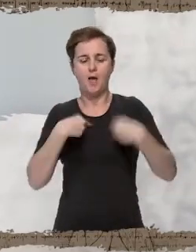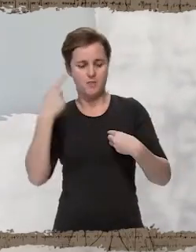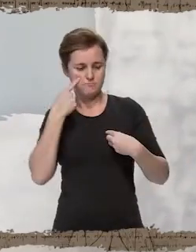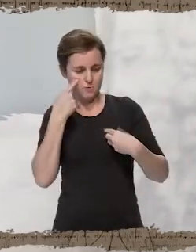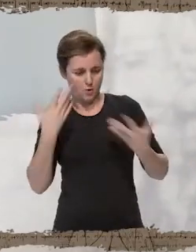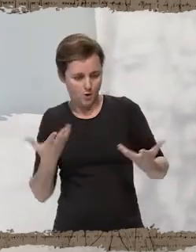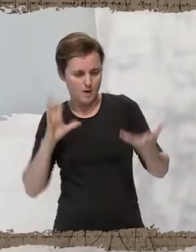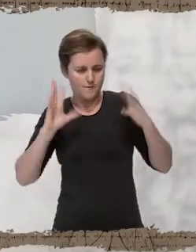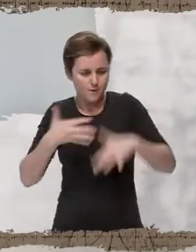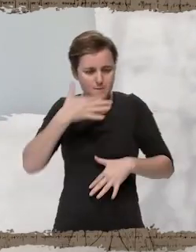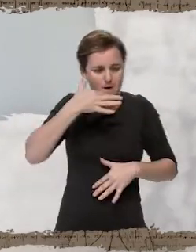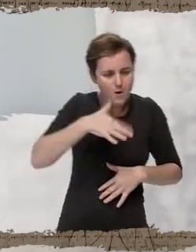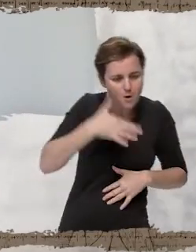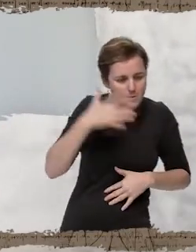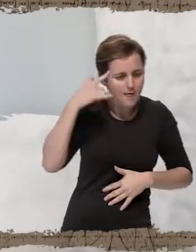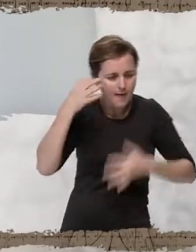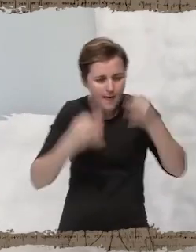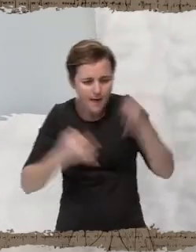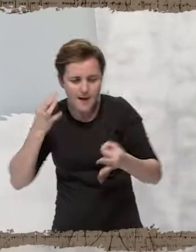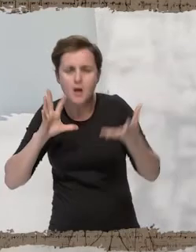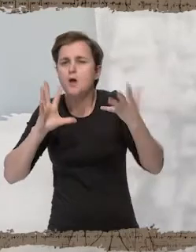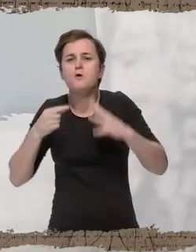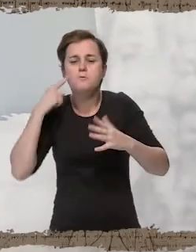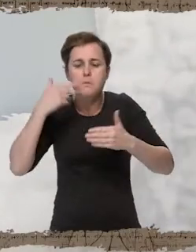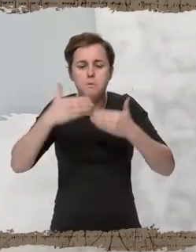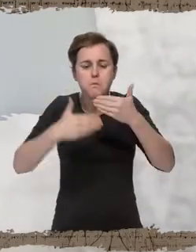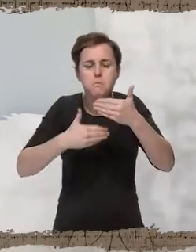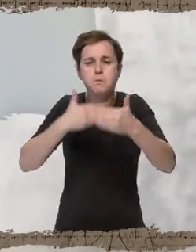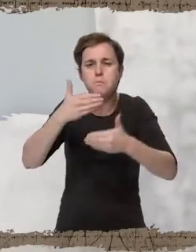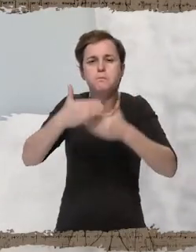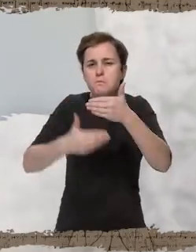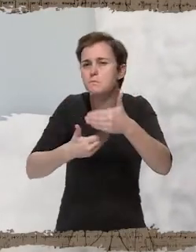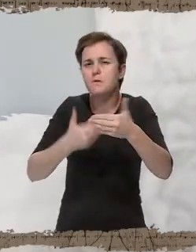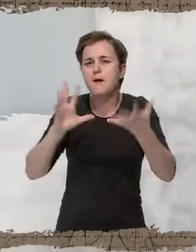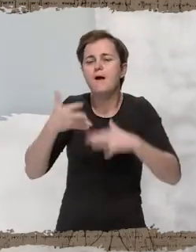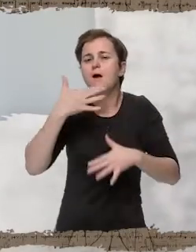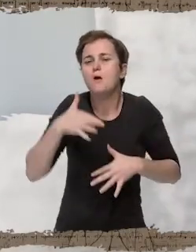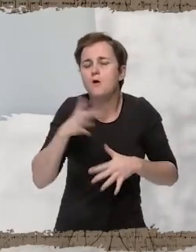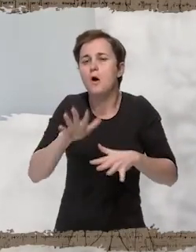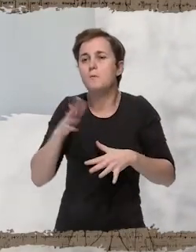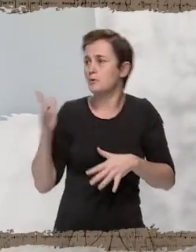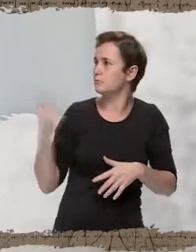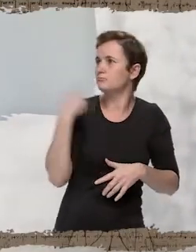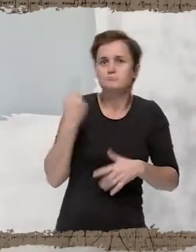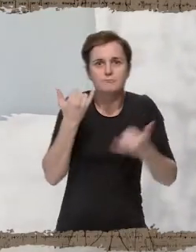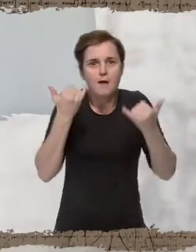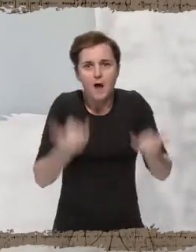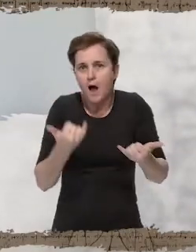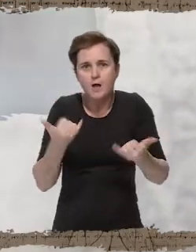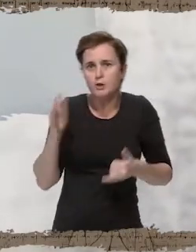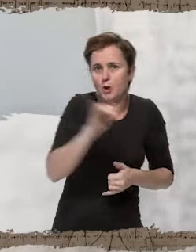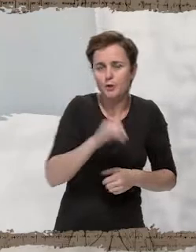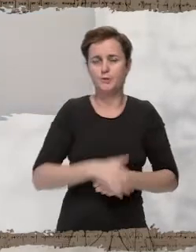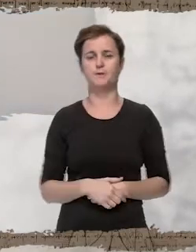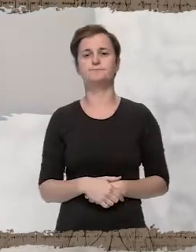ayuda a conocer, comprender y analizar cómo se llevan a cabo ciertos procesos que ocurren a nuestro alrededor de